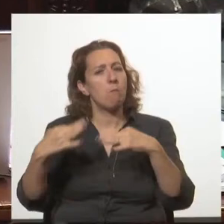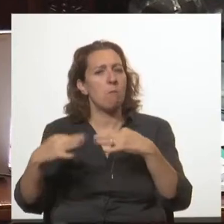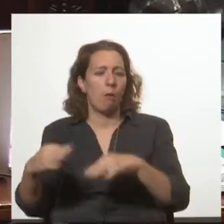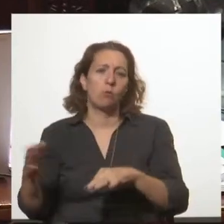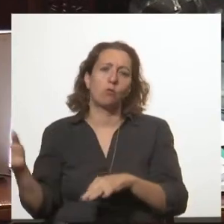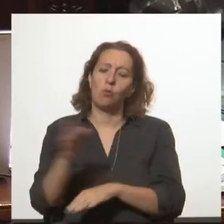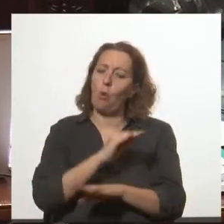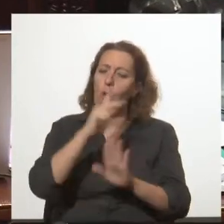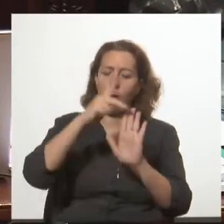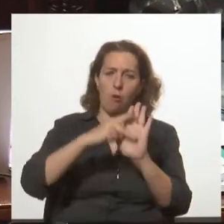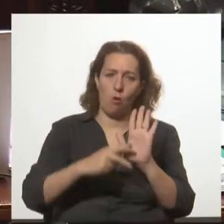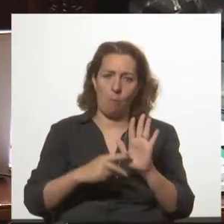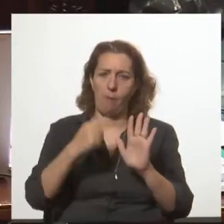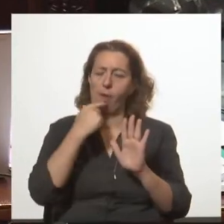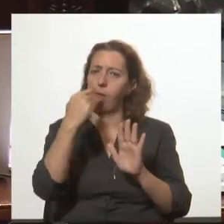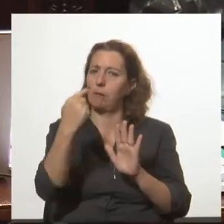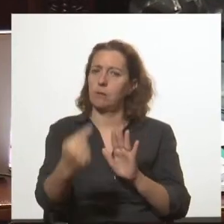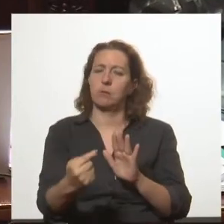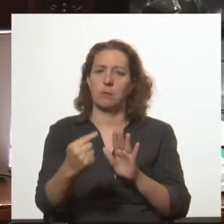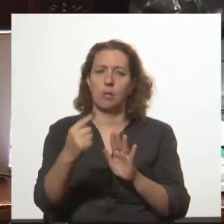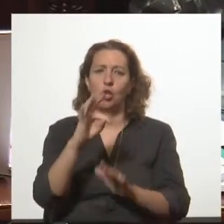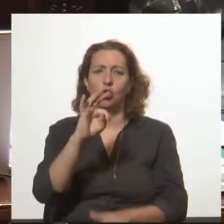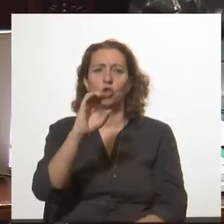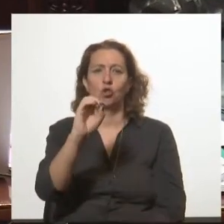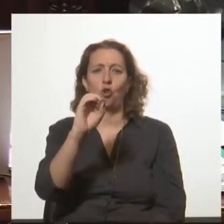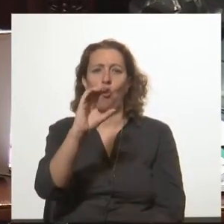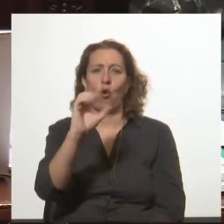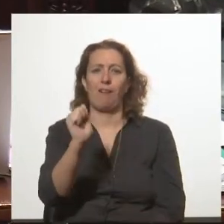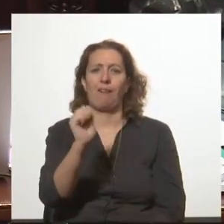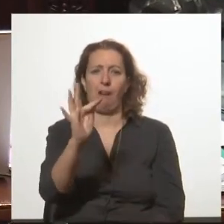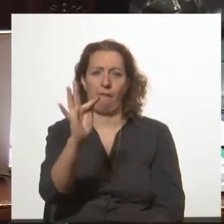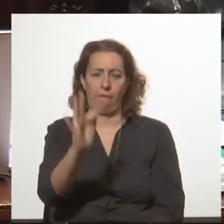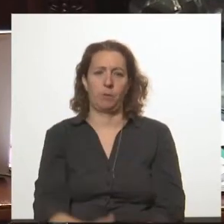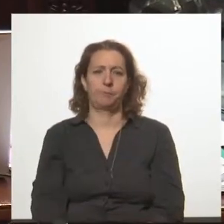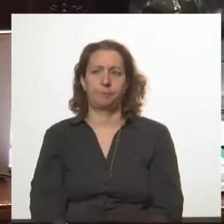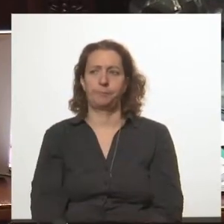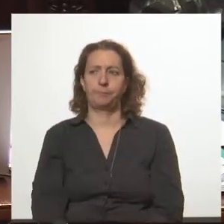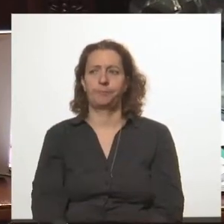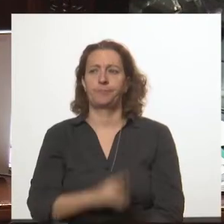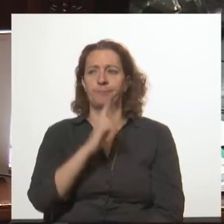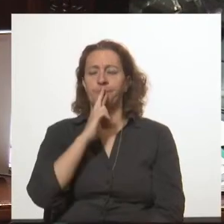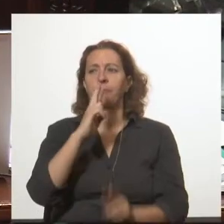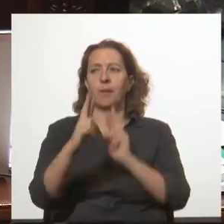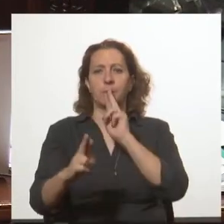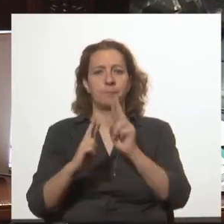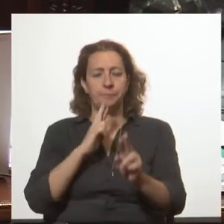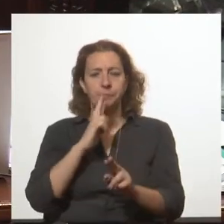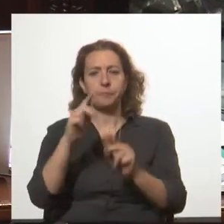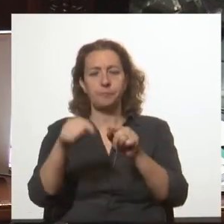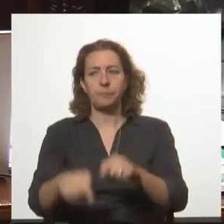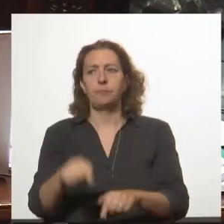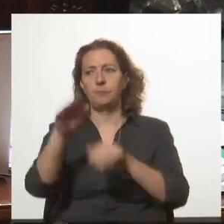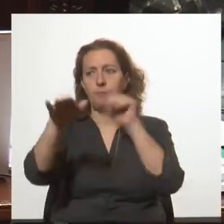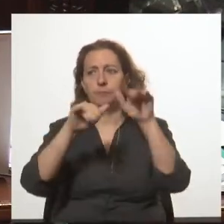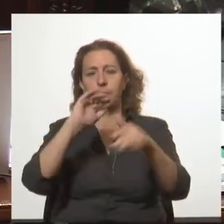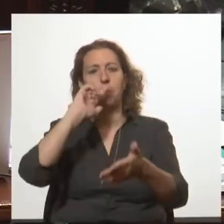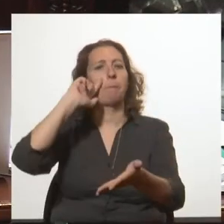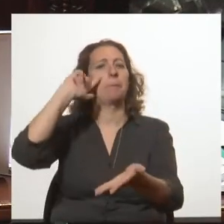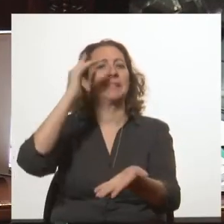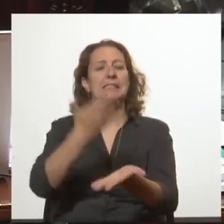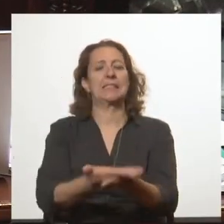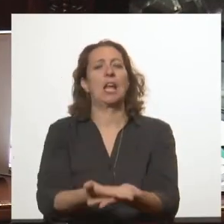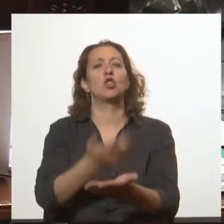que establece el tocaf como resultado de esa convocatoria se presentaron siete